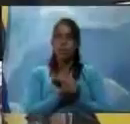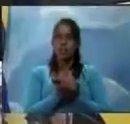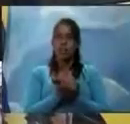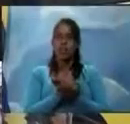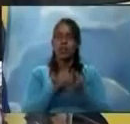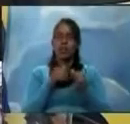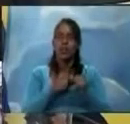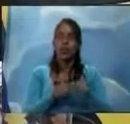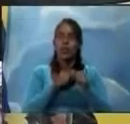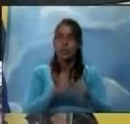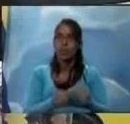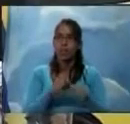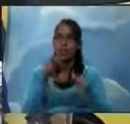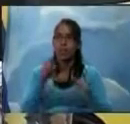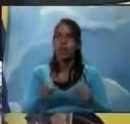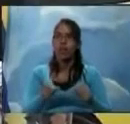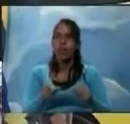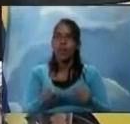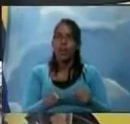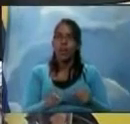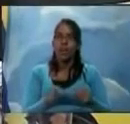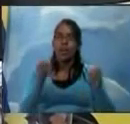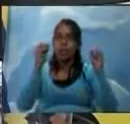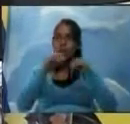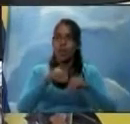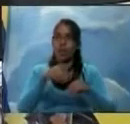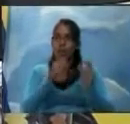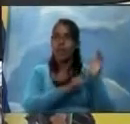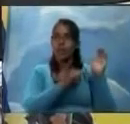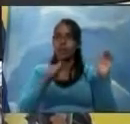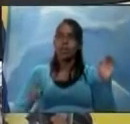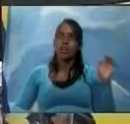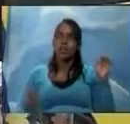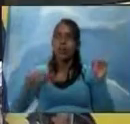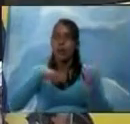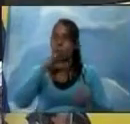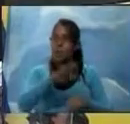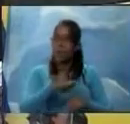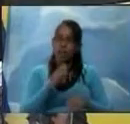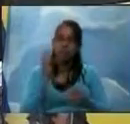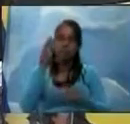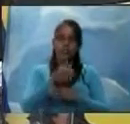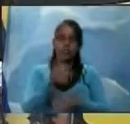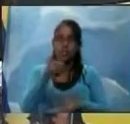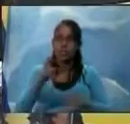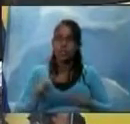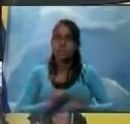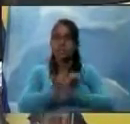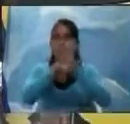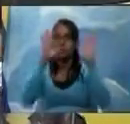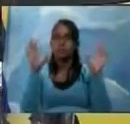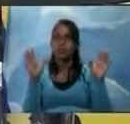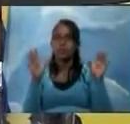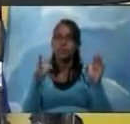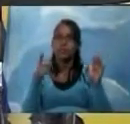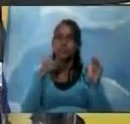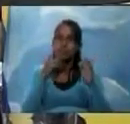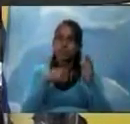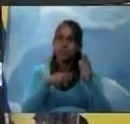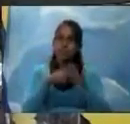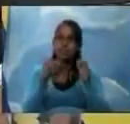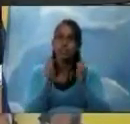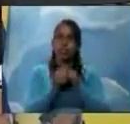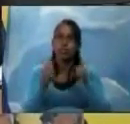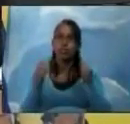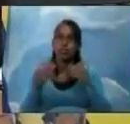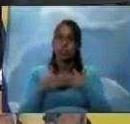Continúa esta parábola, esta ilustración que el Señor nos está entregando en esta mañana. Diga conmigo: